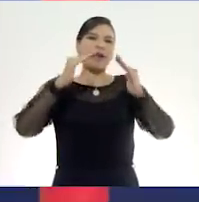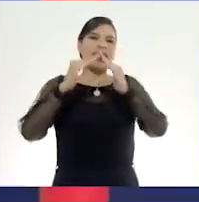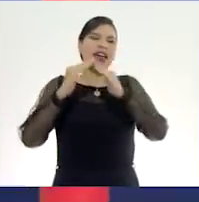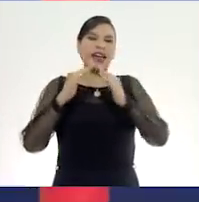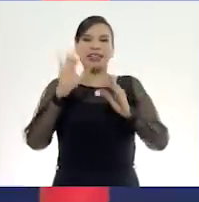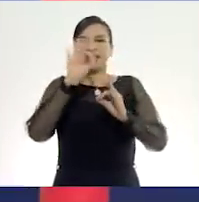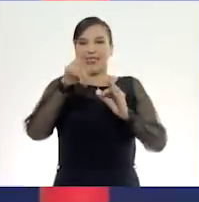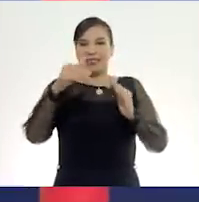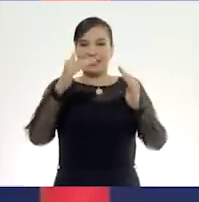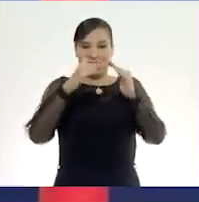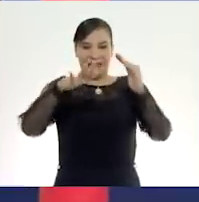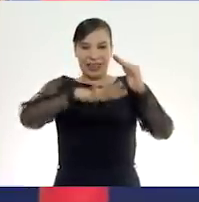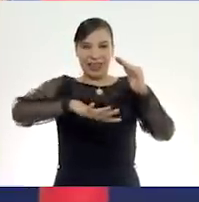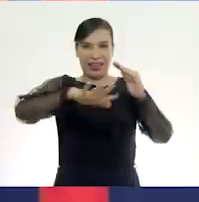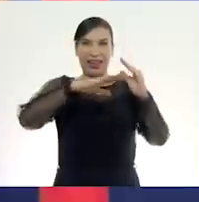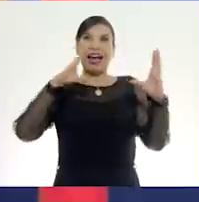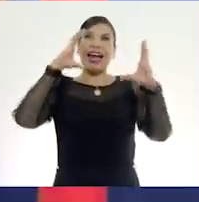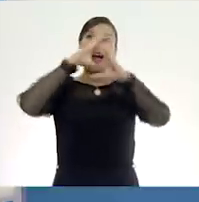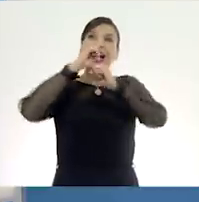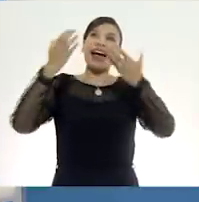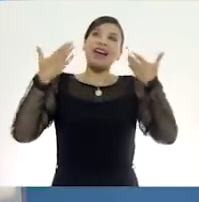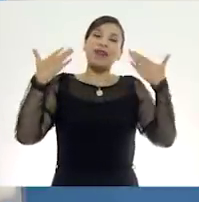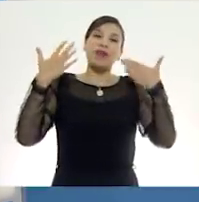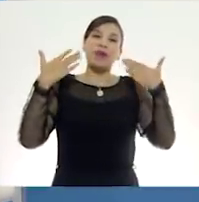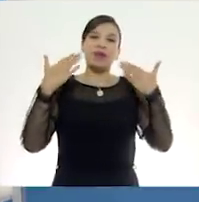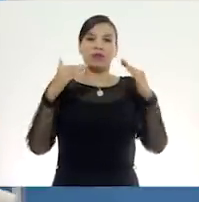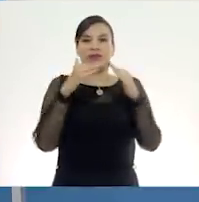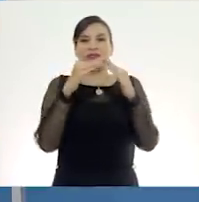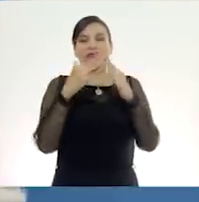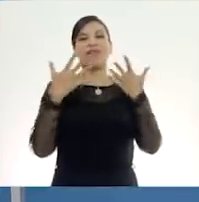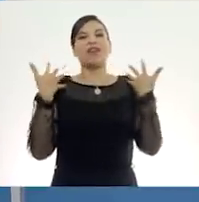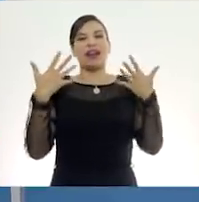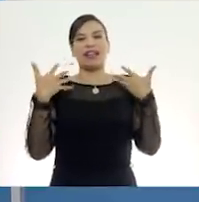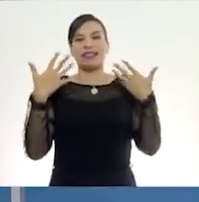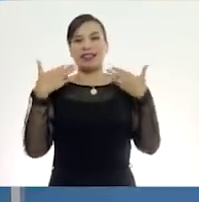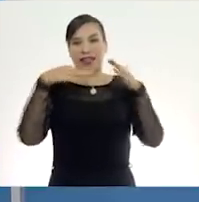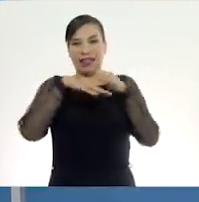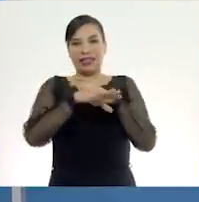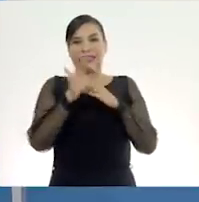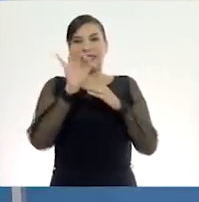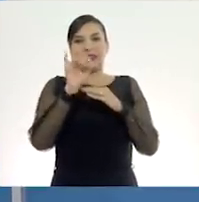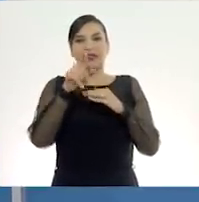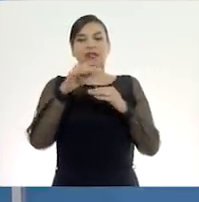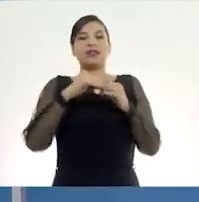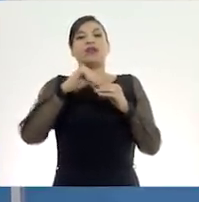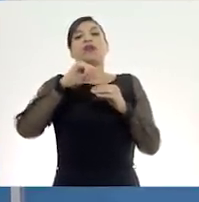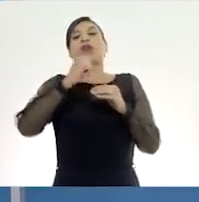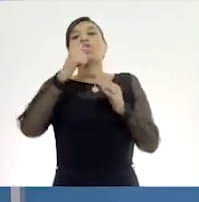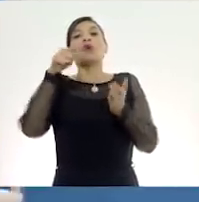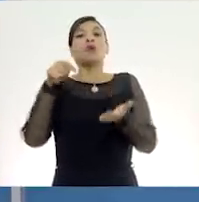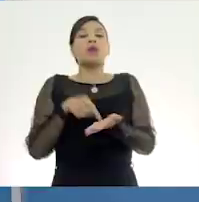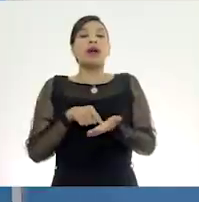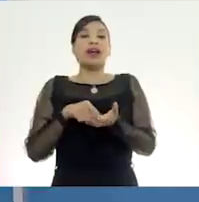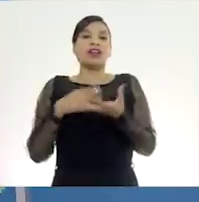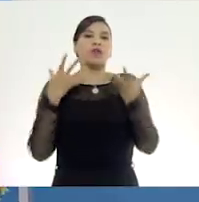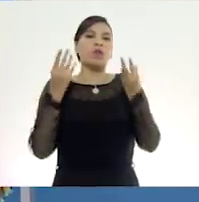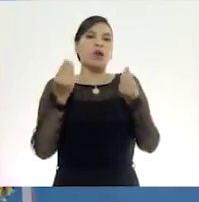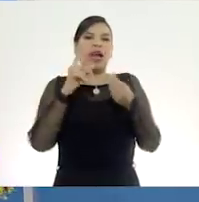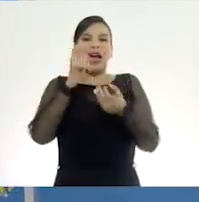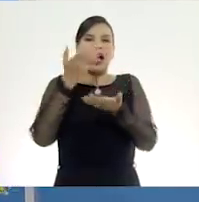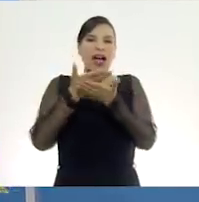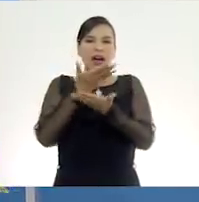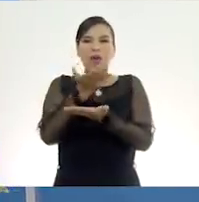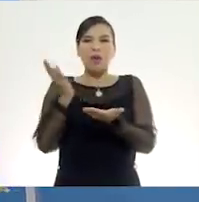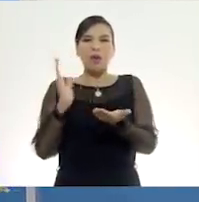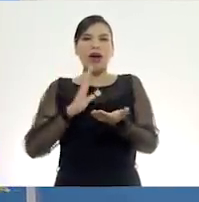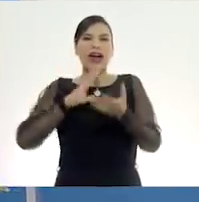si estás en un lugar caluroso, Pues son casas frescas. muy frescas. Y si estamos hablando de un lugar donde haya mucha humedad, por